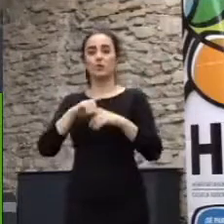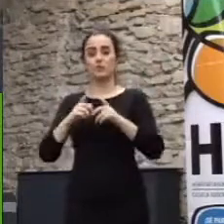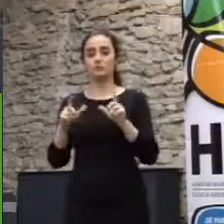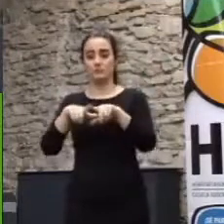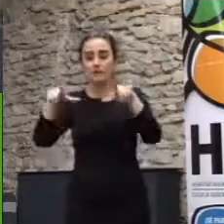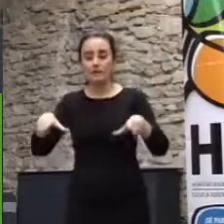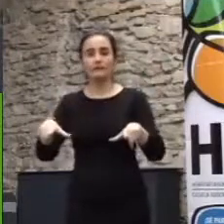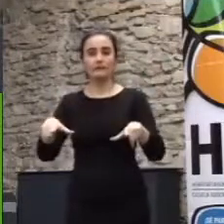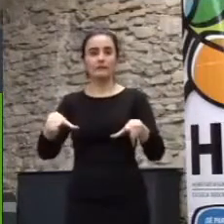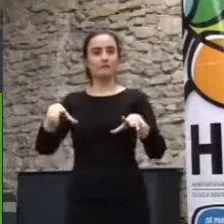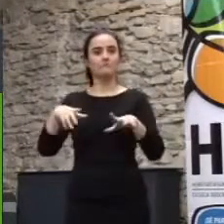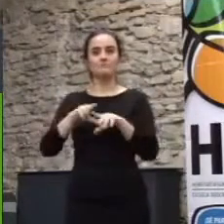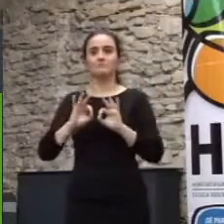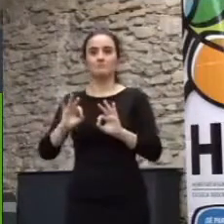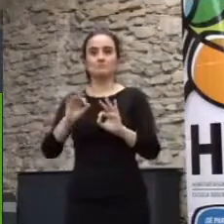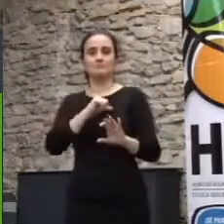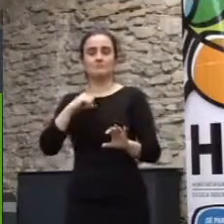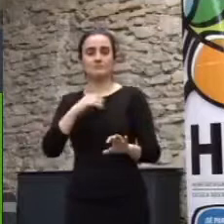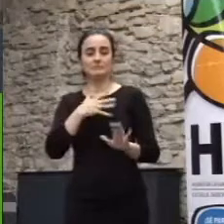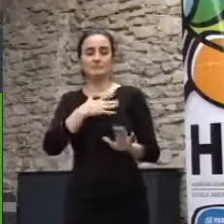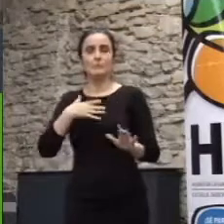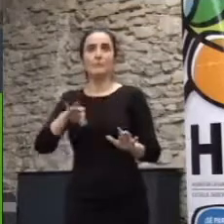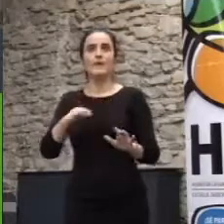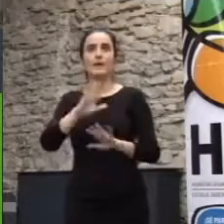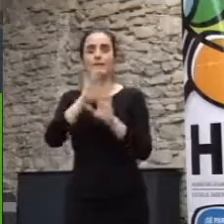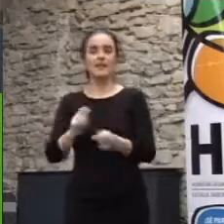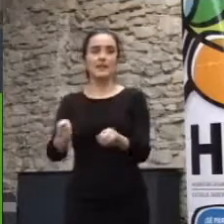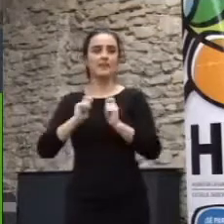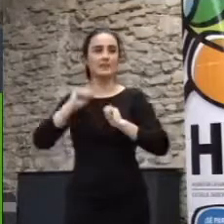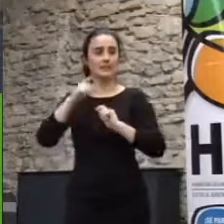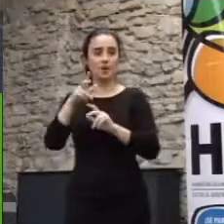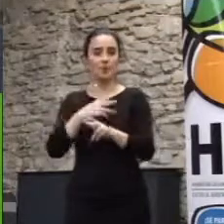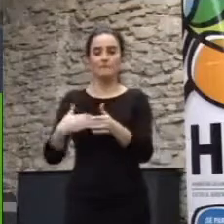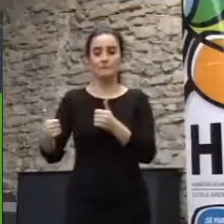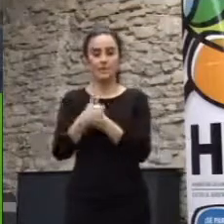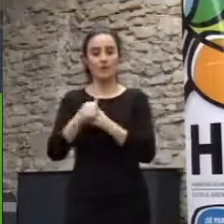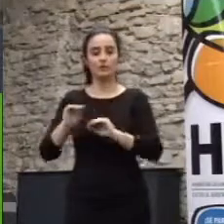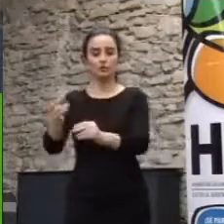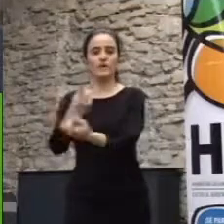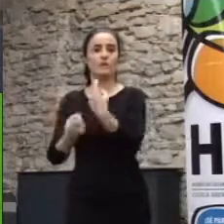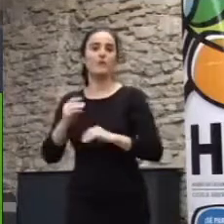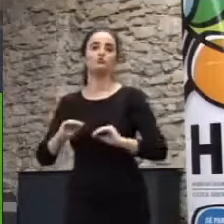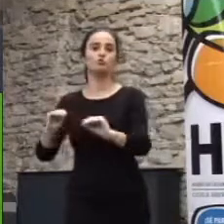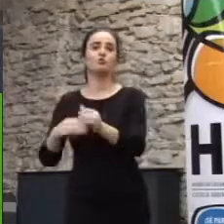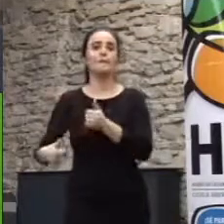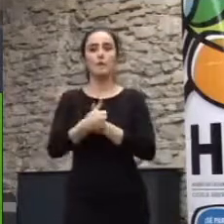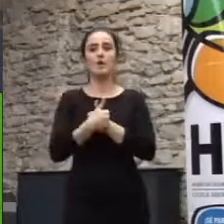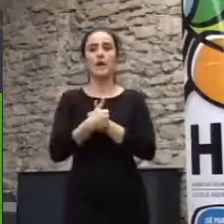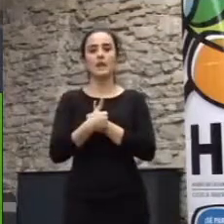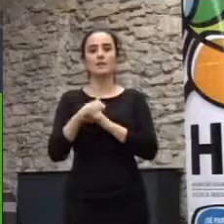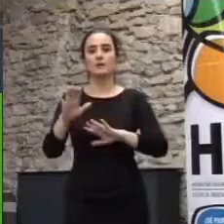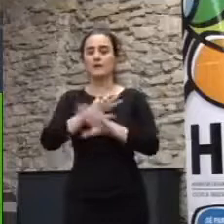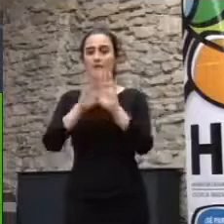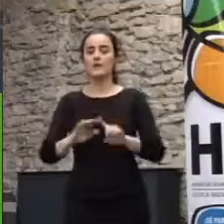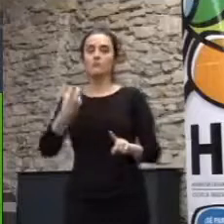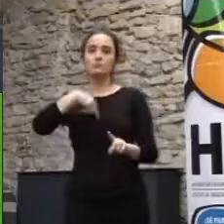partidos y tal. Y eso quizá nos lleva en exceso a priorizarles. Pero es una de las cosas que, indirectamente, yo, por ejemplo, intentamos